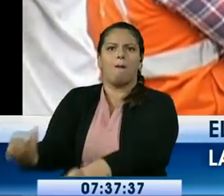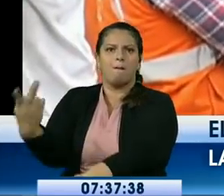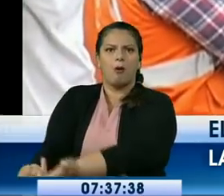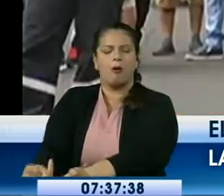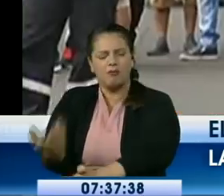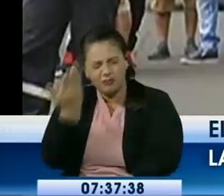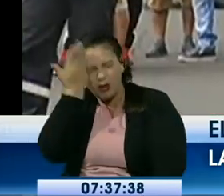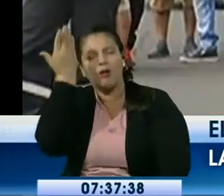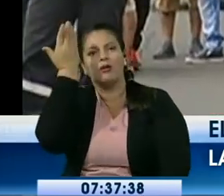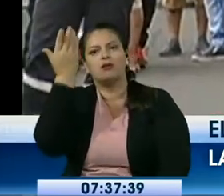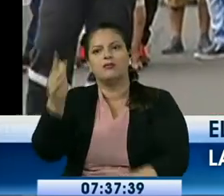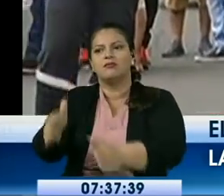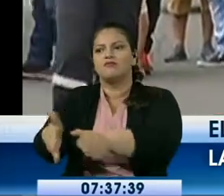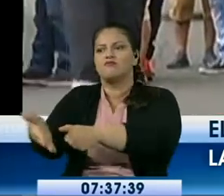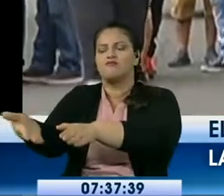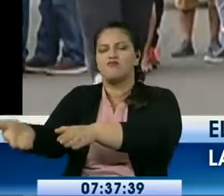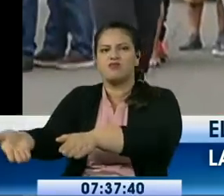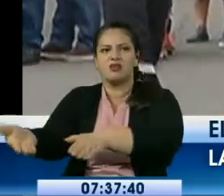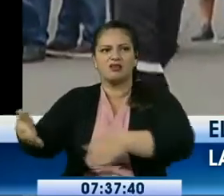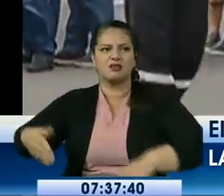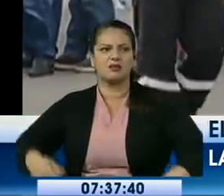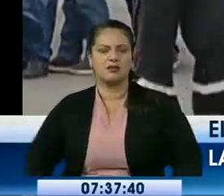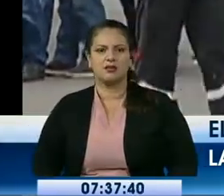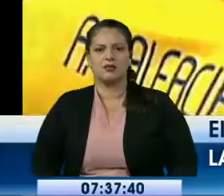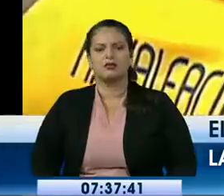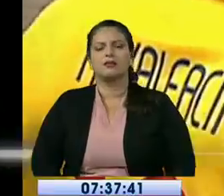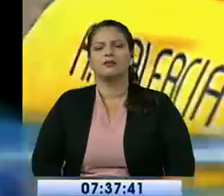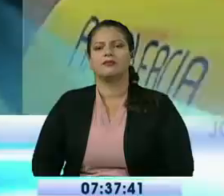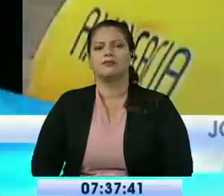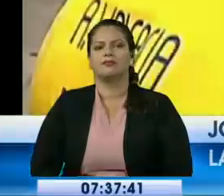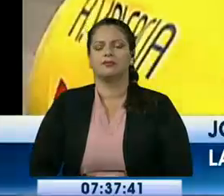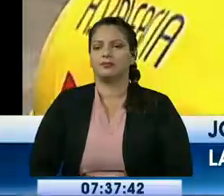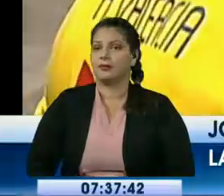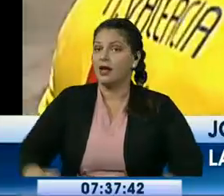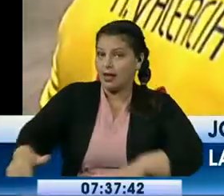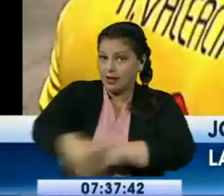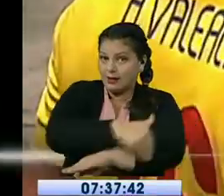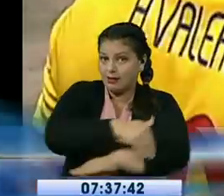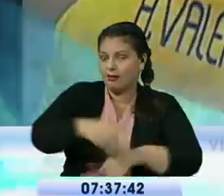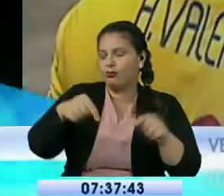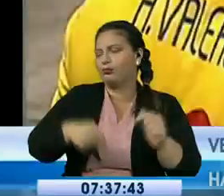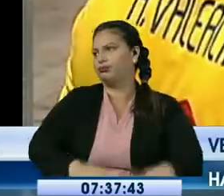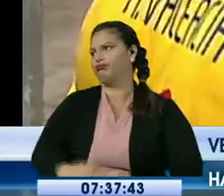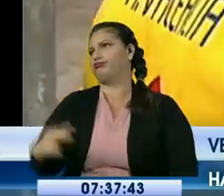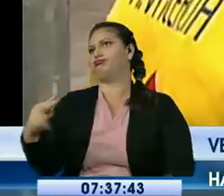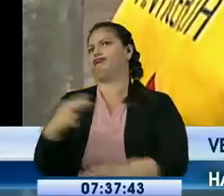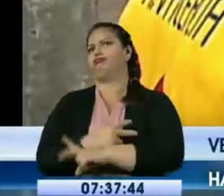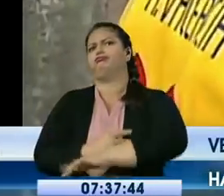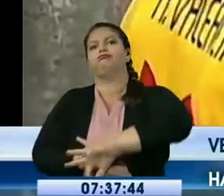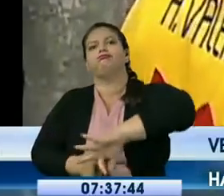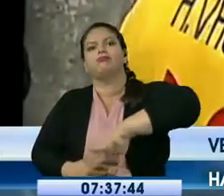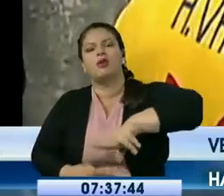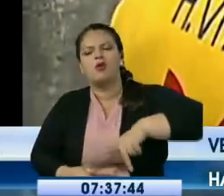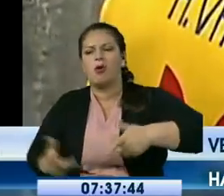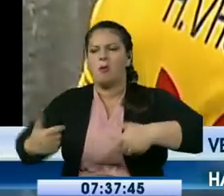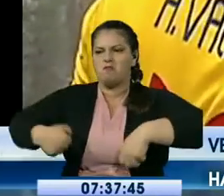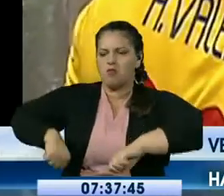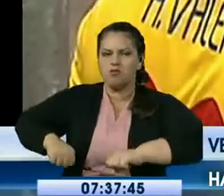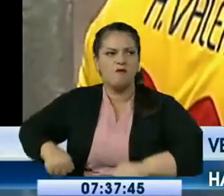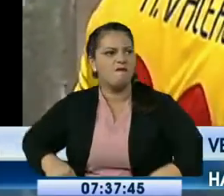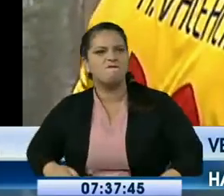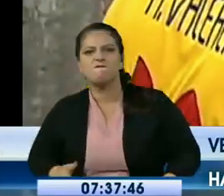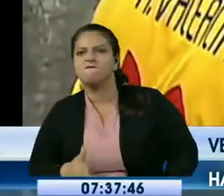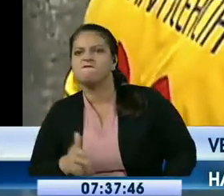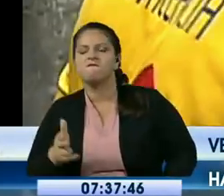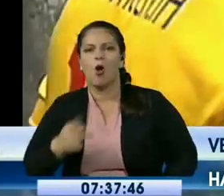al conocer del triste final de este ciudadano. En esta calle hay bastante robo. En esta calle hay bastante robo, andan los motorizados en dos así, y creo que no respetan la